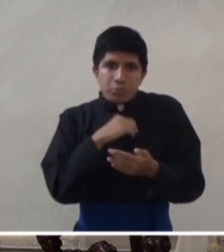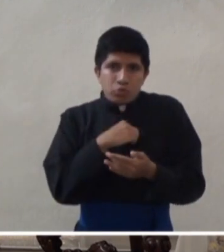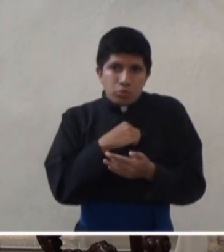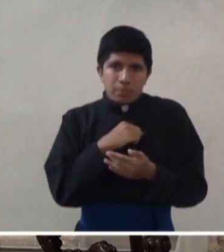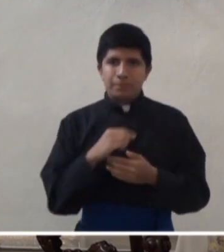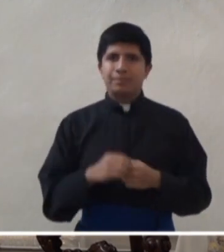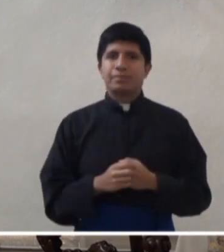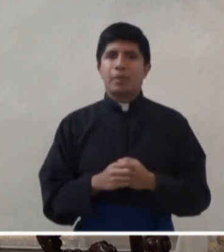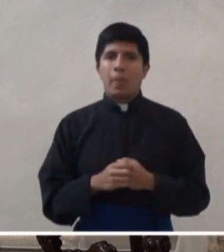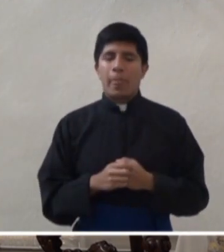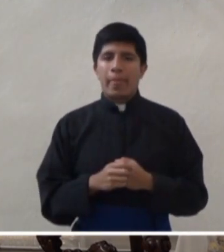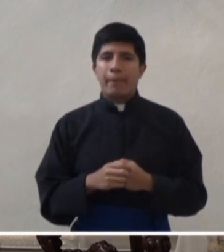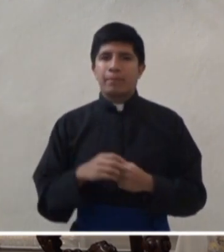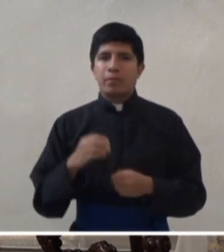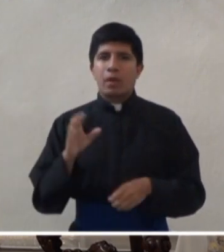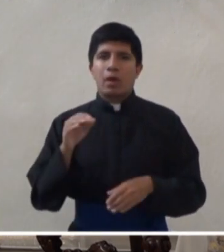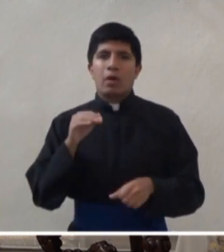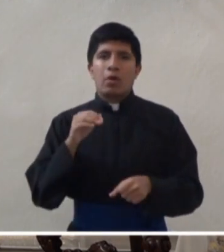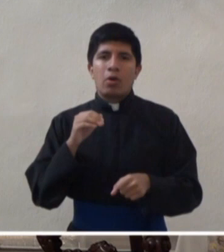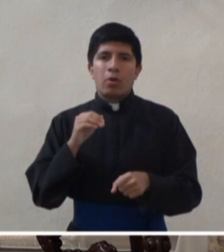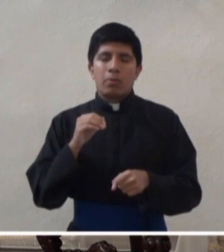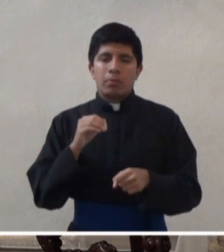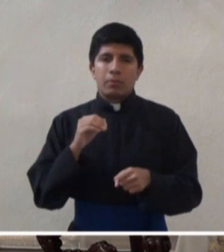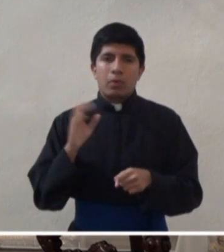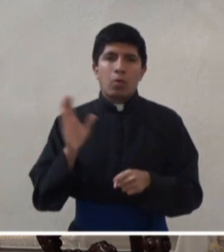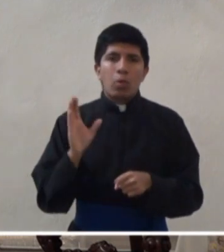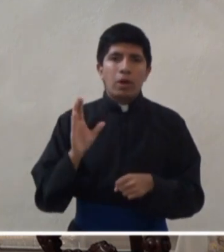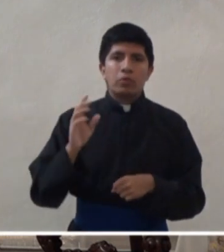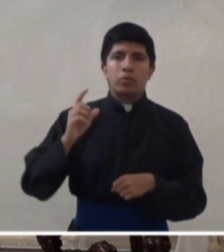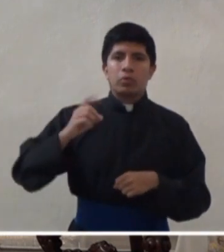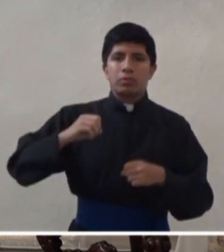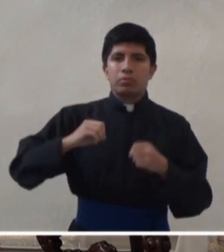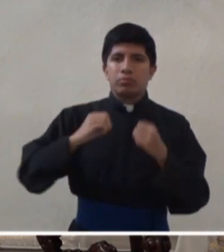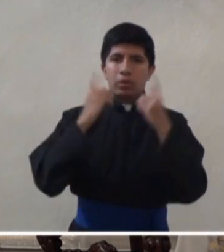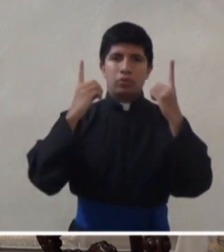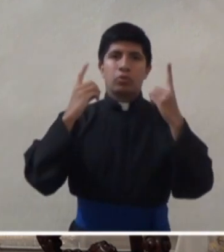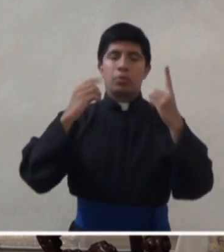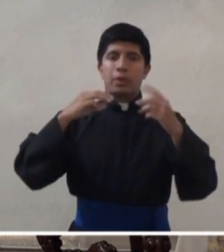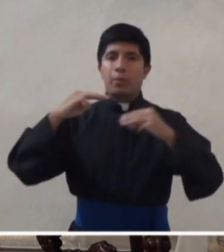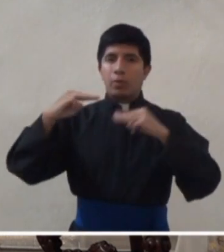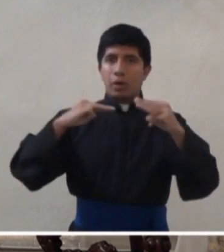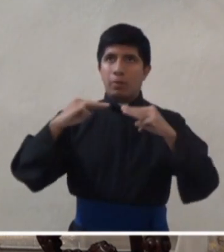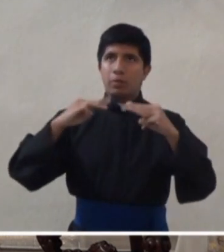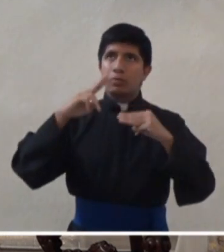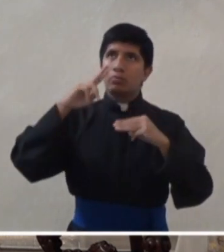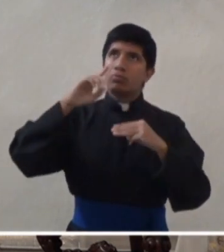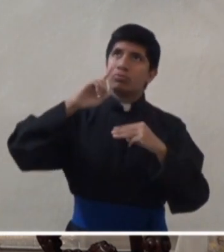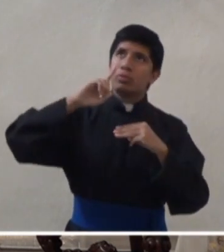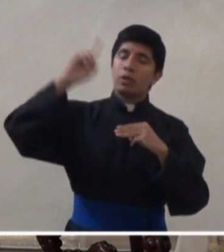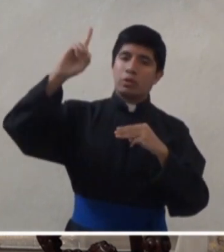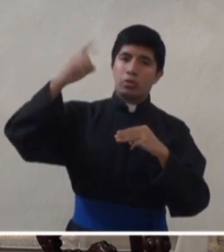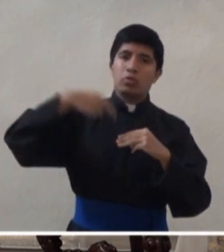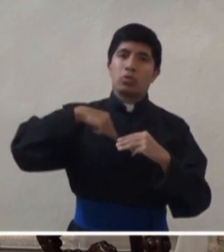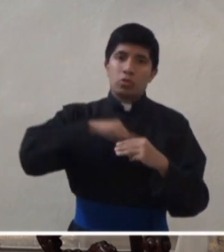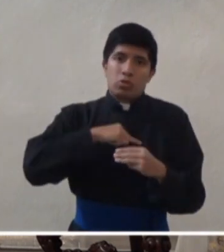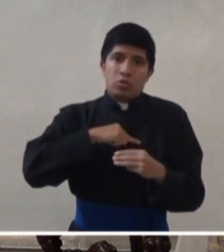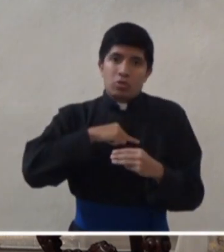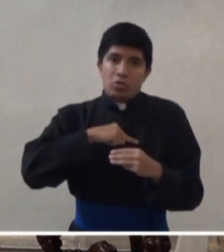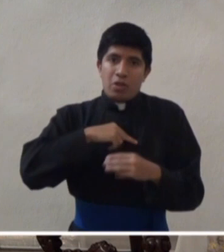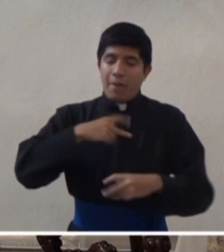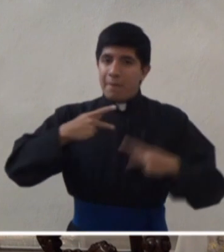la voz de Dios, cuando descubrimos su misión, seremos las personas más felices del